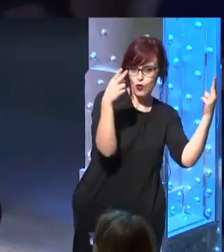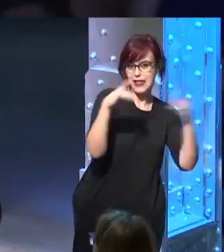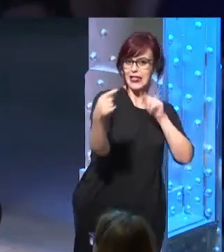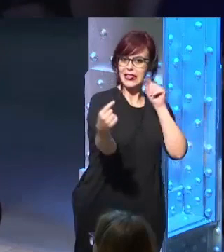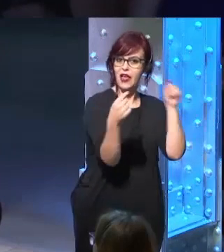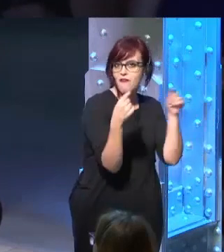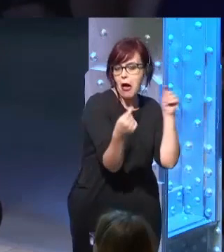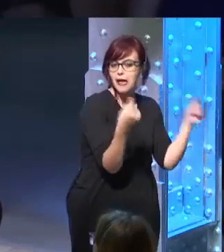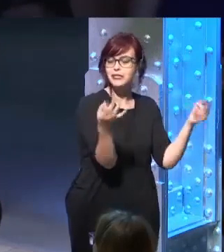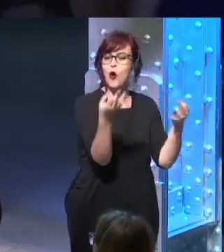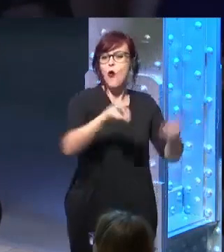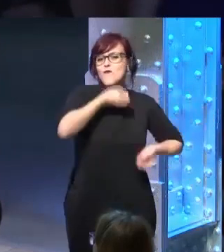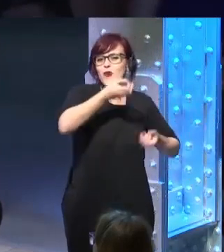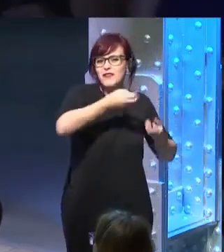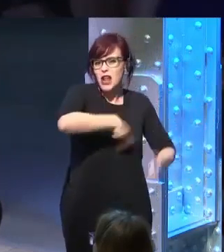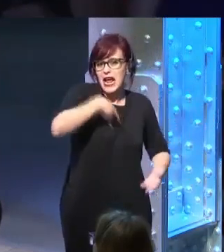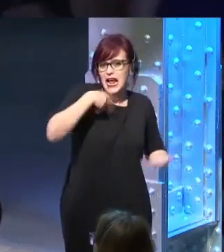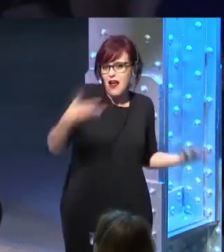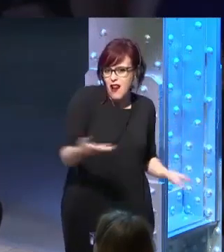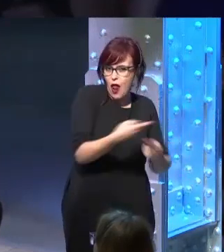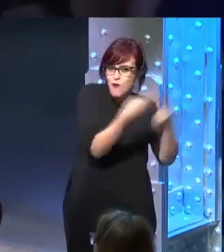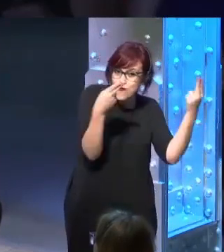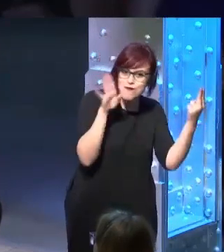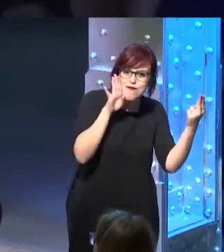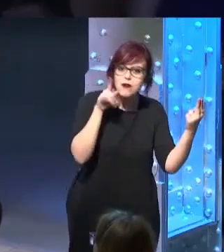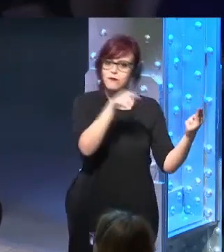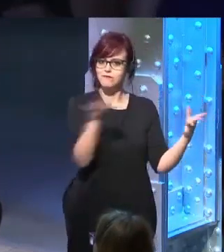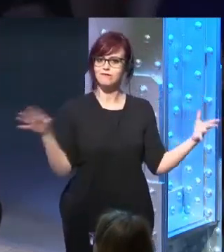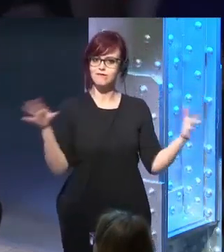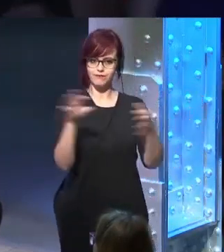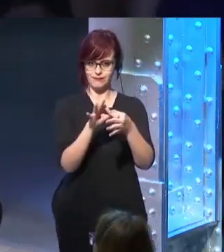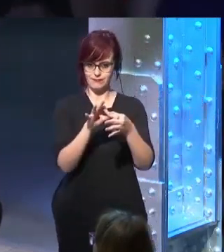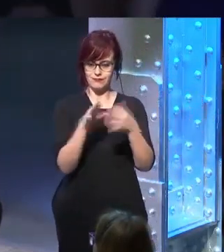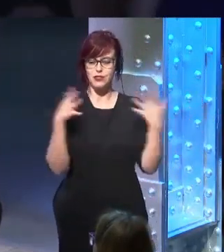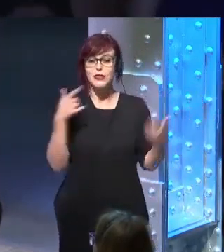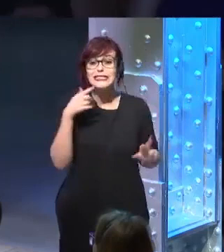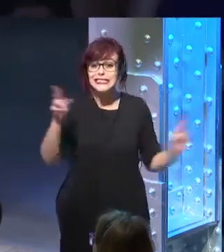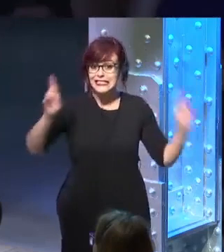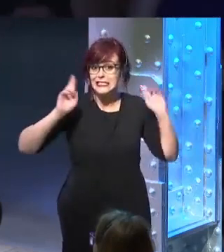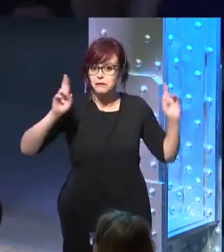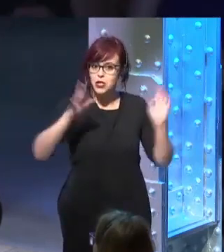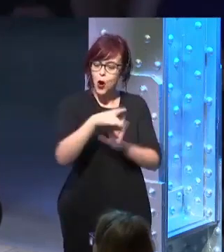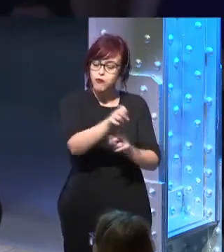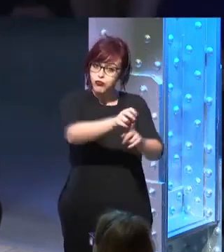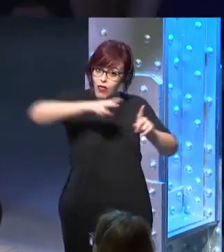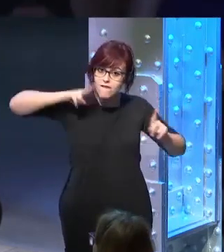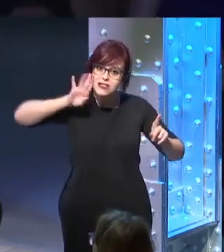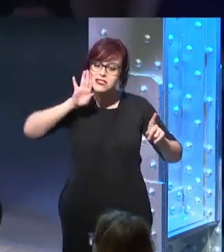debates y de los comentarios a nivel público. Y espero que teniendo este tipo de